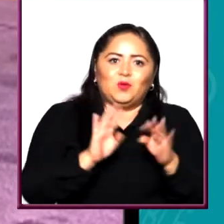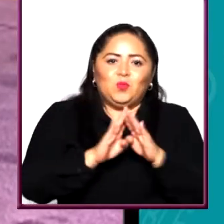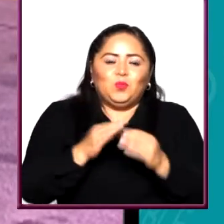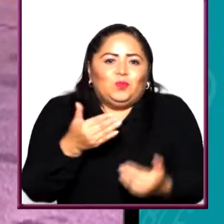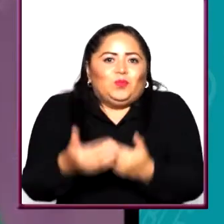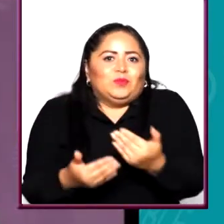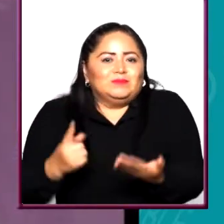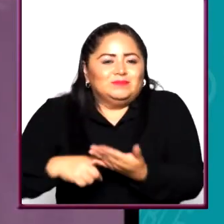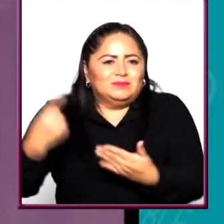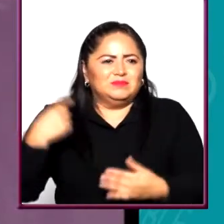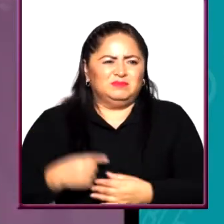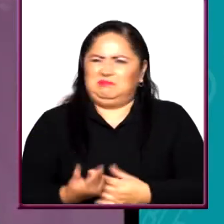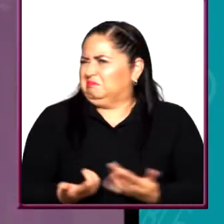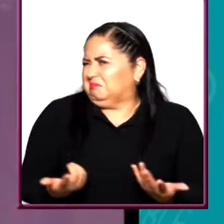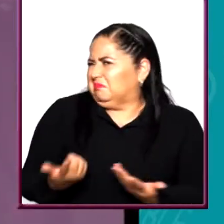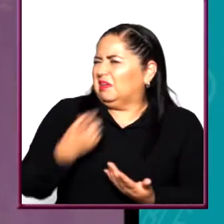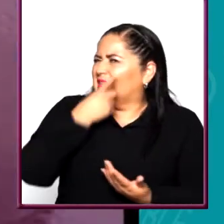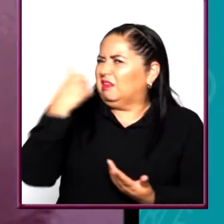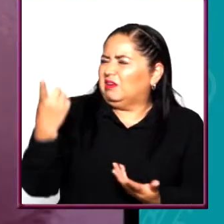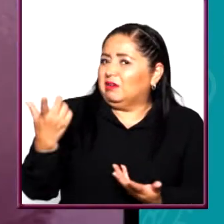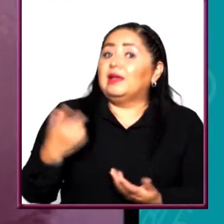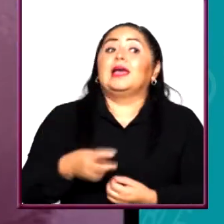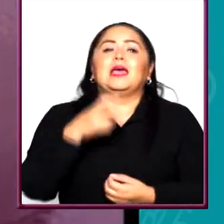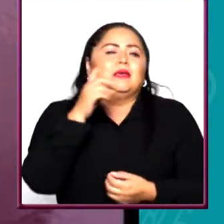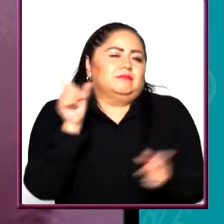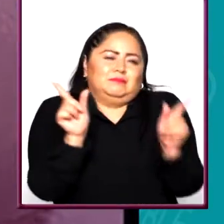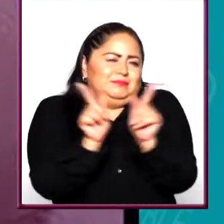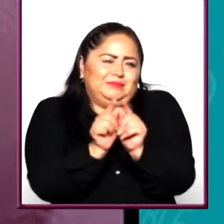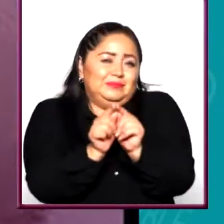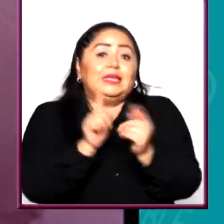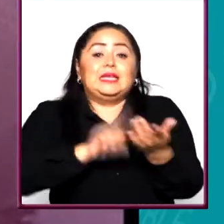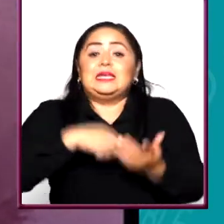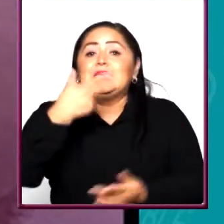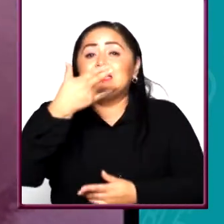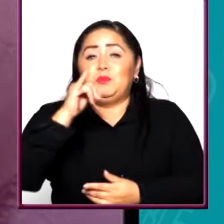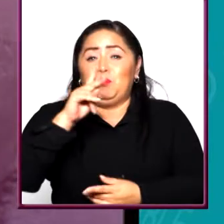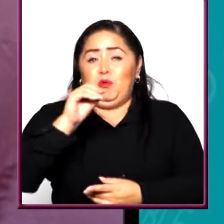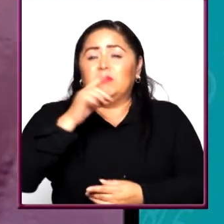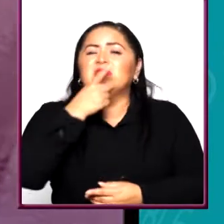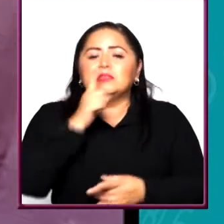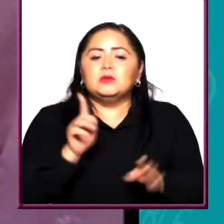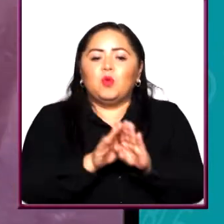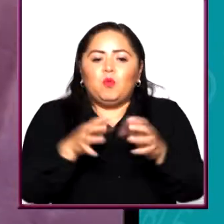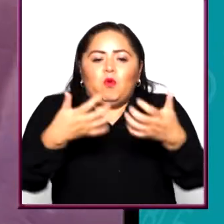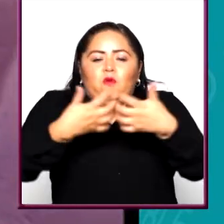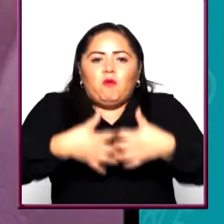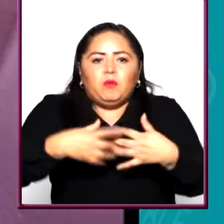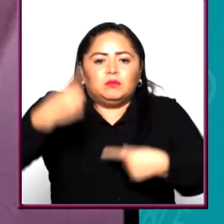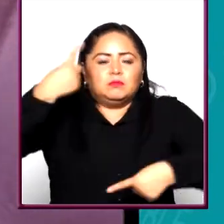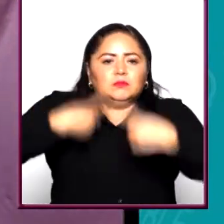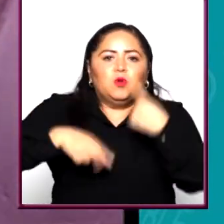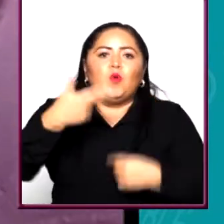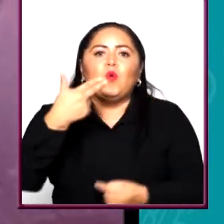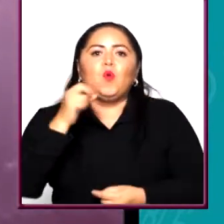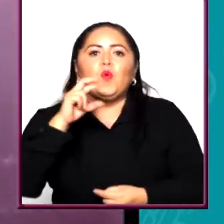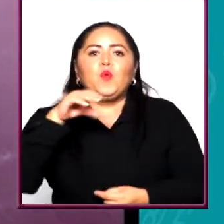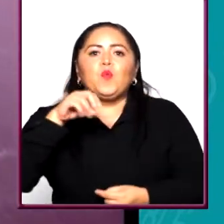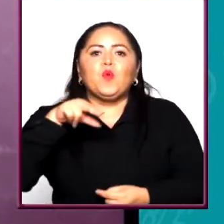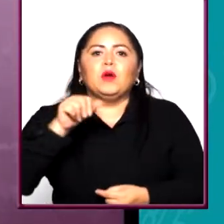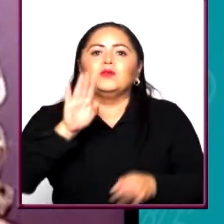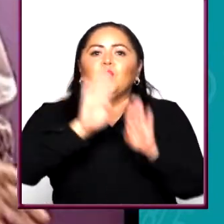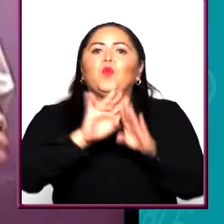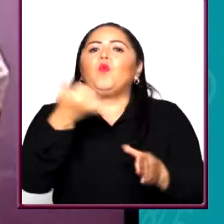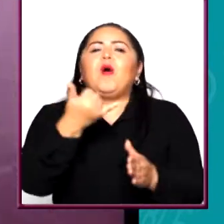procesos. ¿Qué dijo? En pocas palabras, la hipófisis fabrica y secreta hormonas, que son como